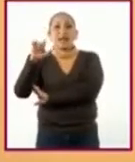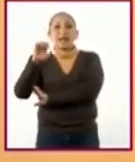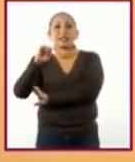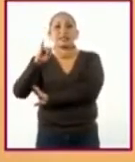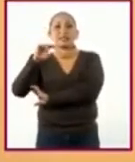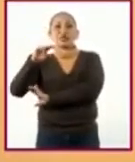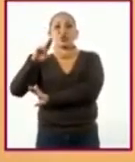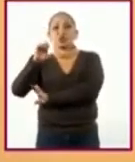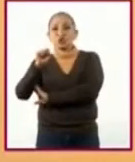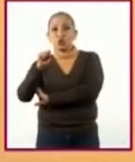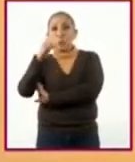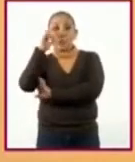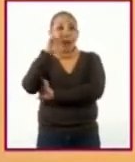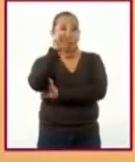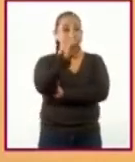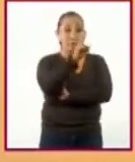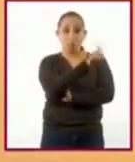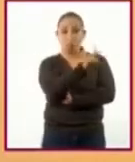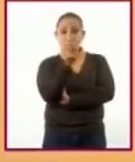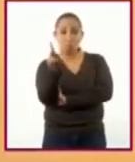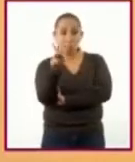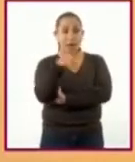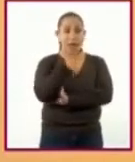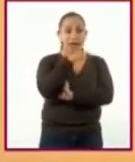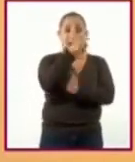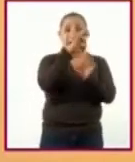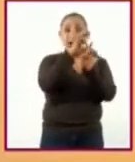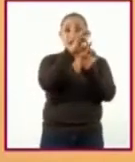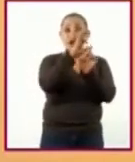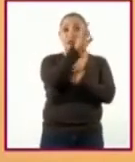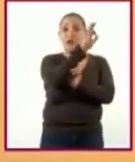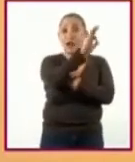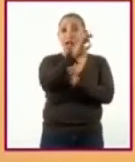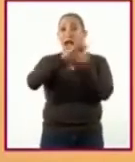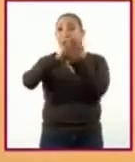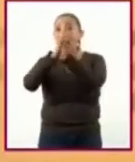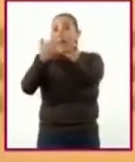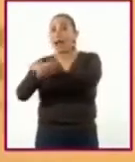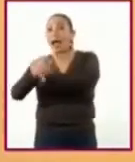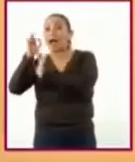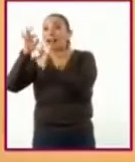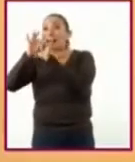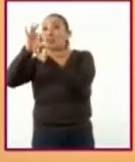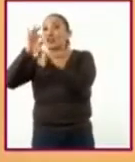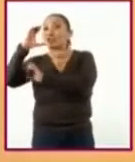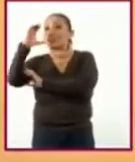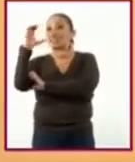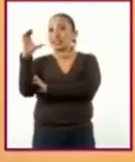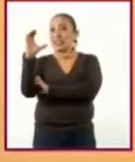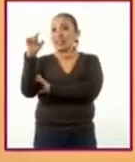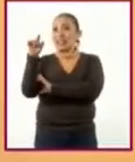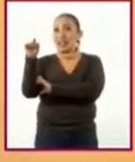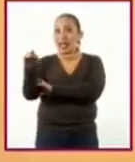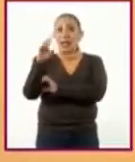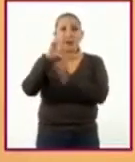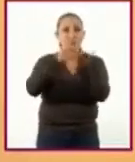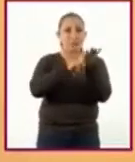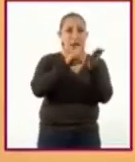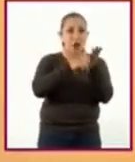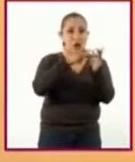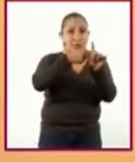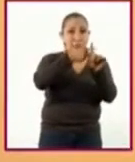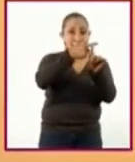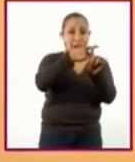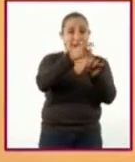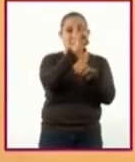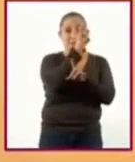el valor de una temperatura dada en grados Fahrenheit a grados Celsius, primeramente, al valor de la temperatura en